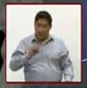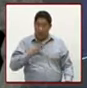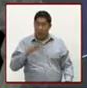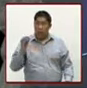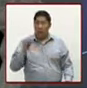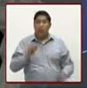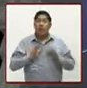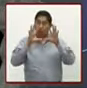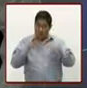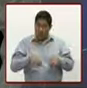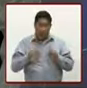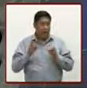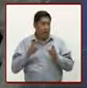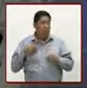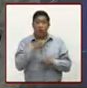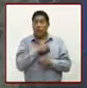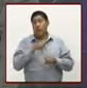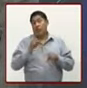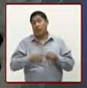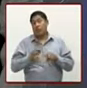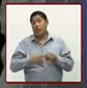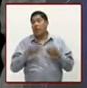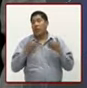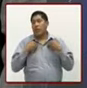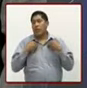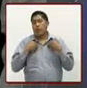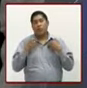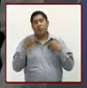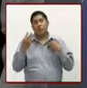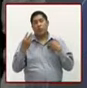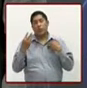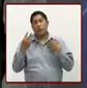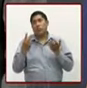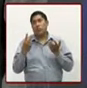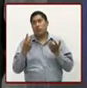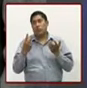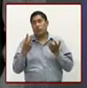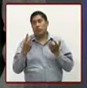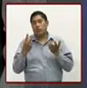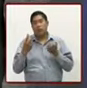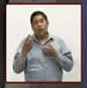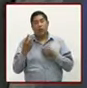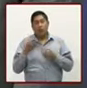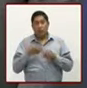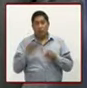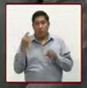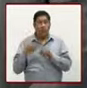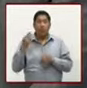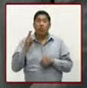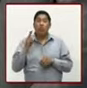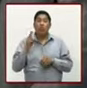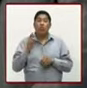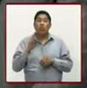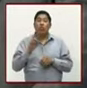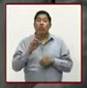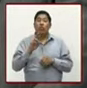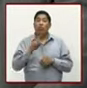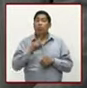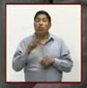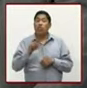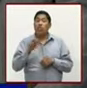y Die Strongest. Así que estaremos pendientes. Tiene dos bajas el conjunto de Calvo. Urcino y Chura por tema de